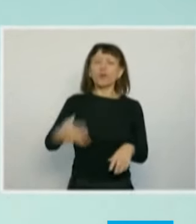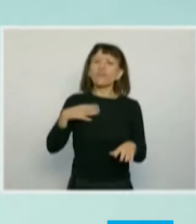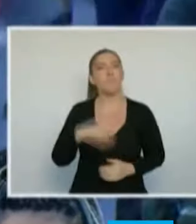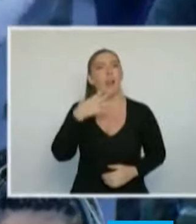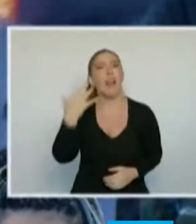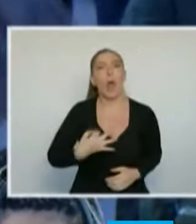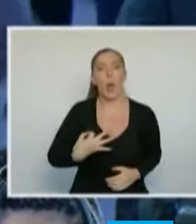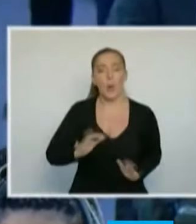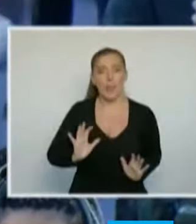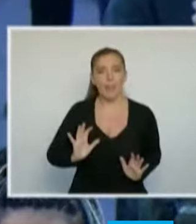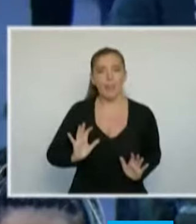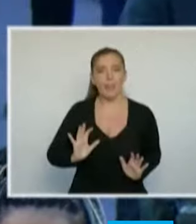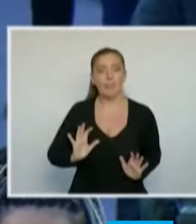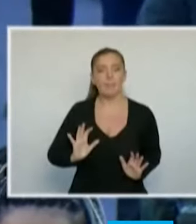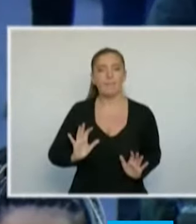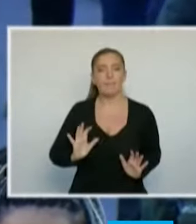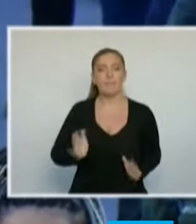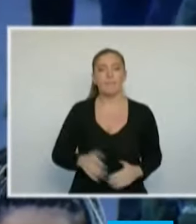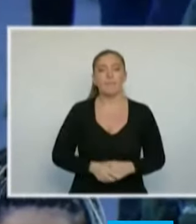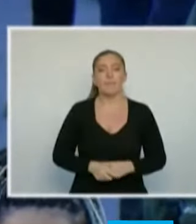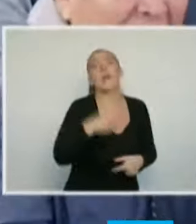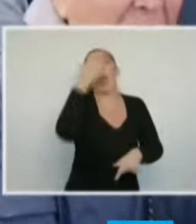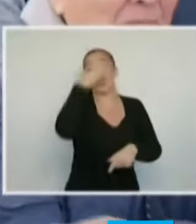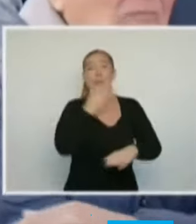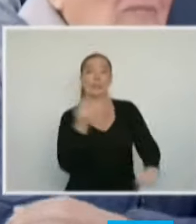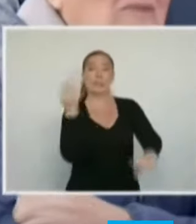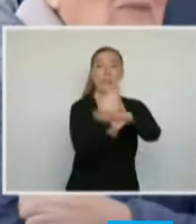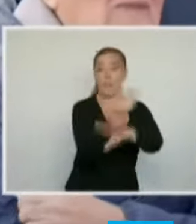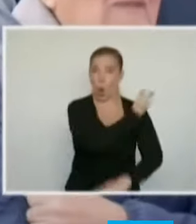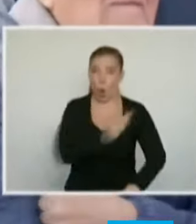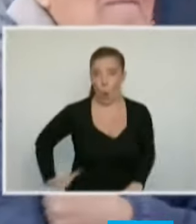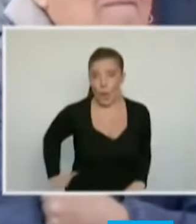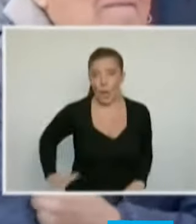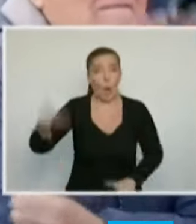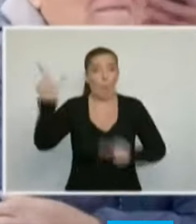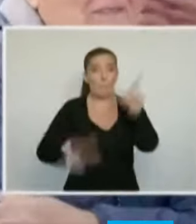controvertida, apreciada y también odiada por detractores de su populismo de izquierdas.